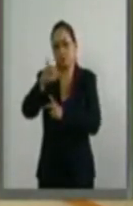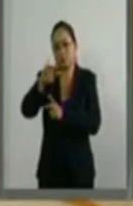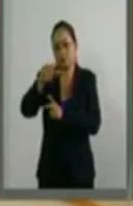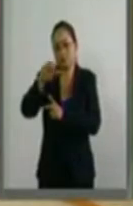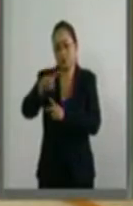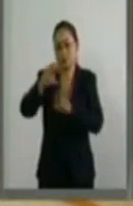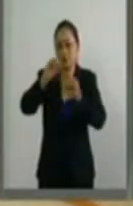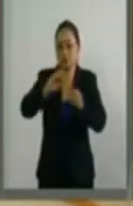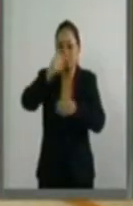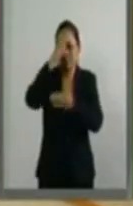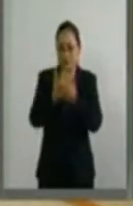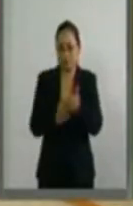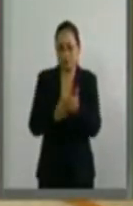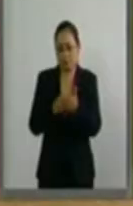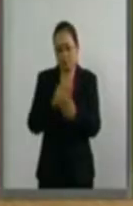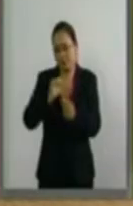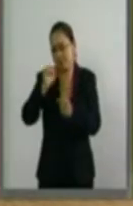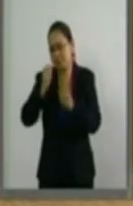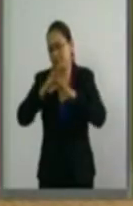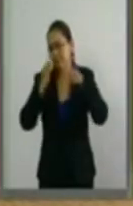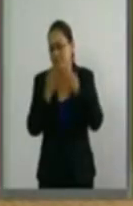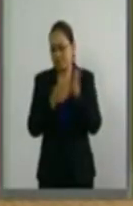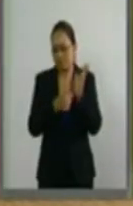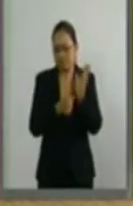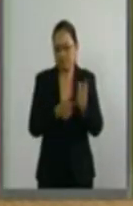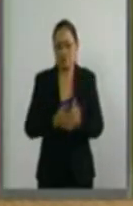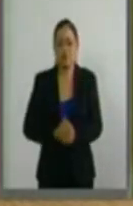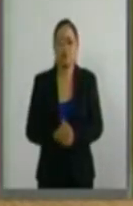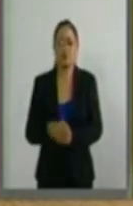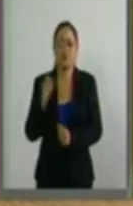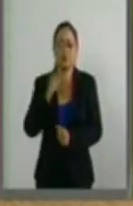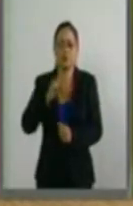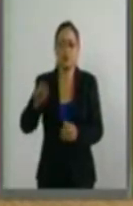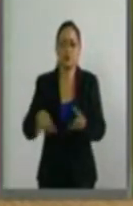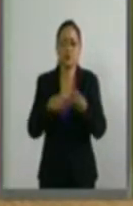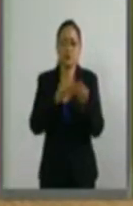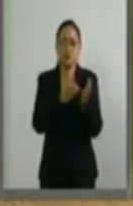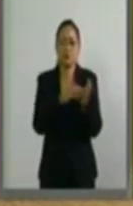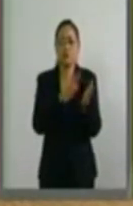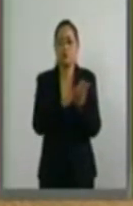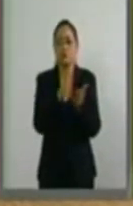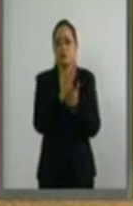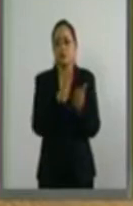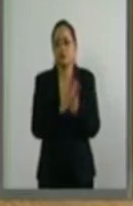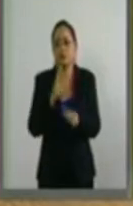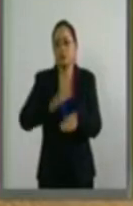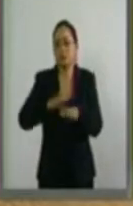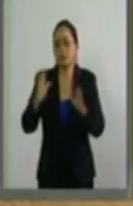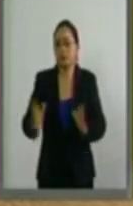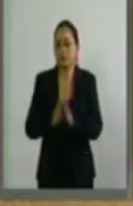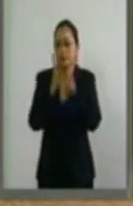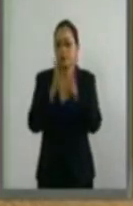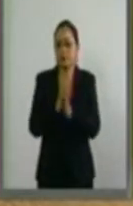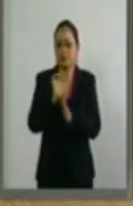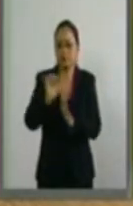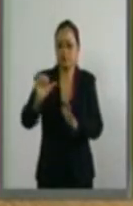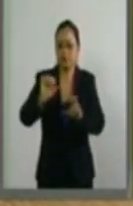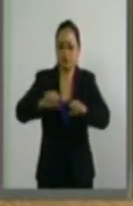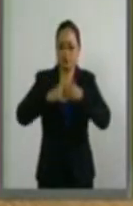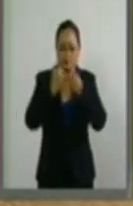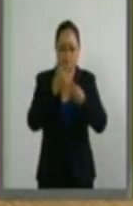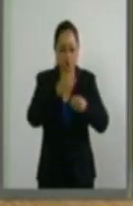cualquiera de sus manifestaciones. También contempla la participación activa de la sociedad